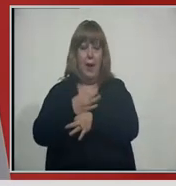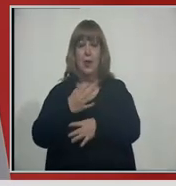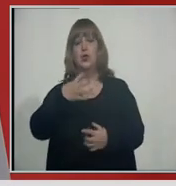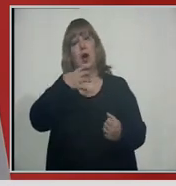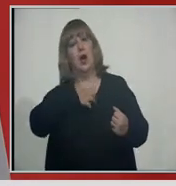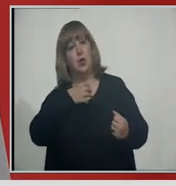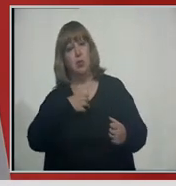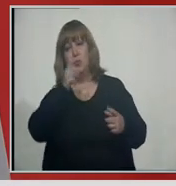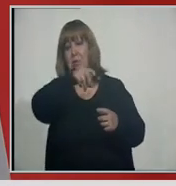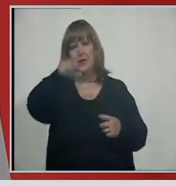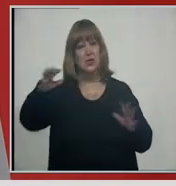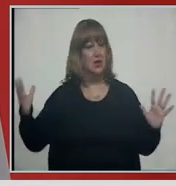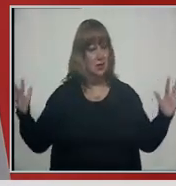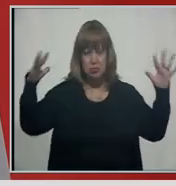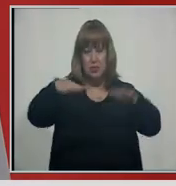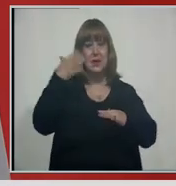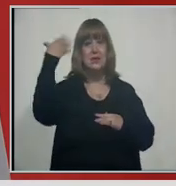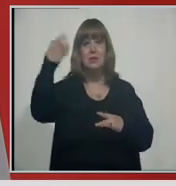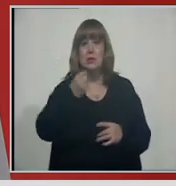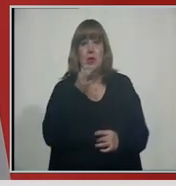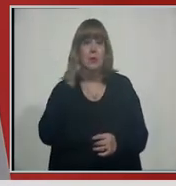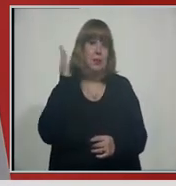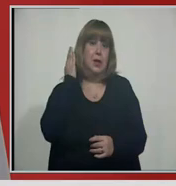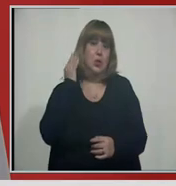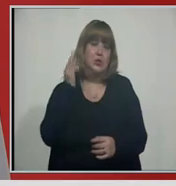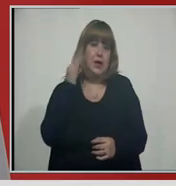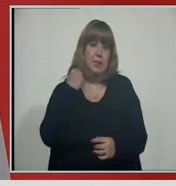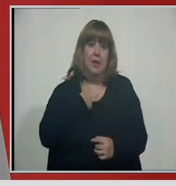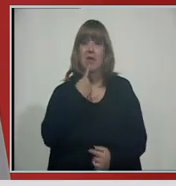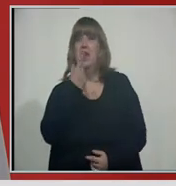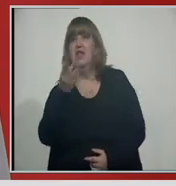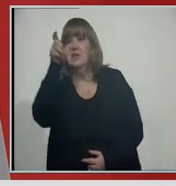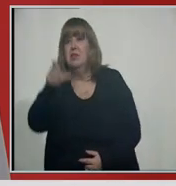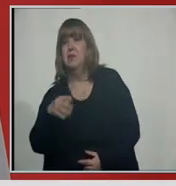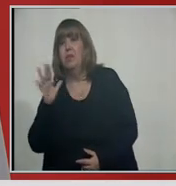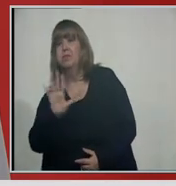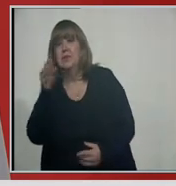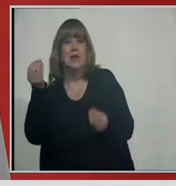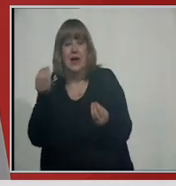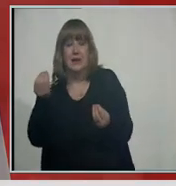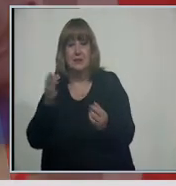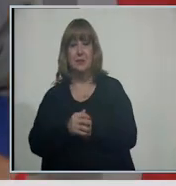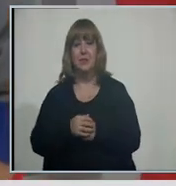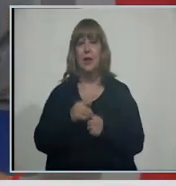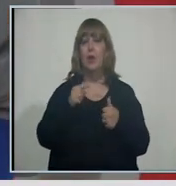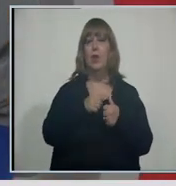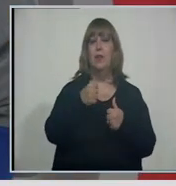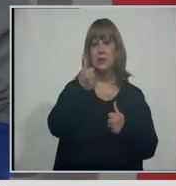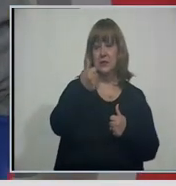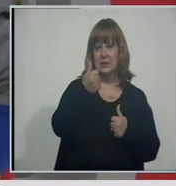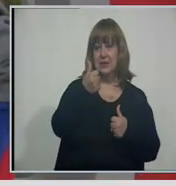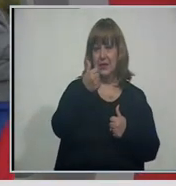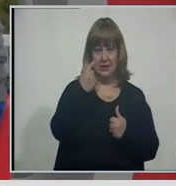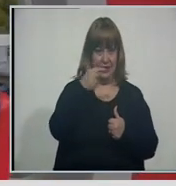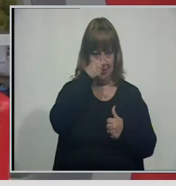gente tienen que ir al seminario para escucharme nada más el seminario 6 y 7